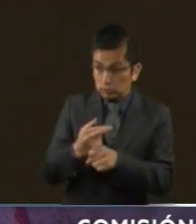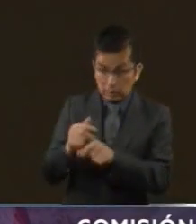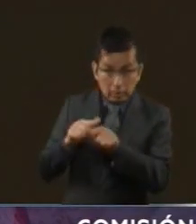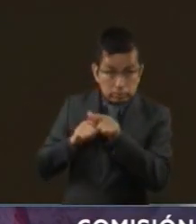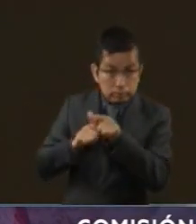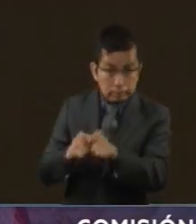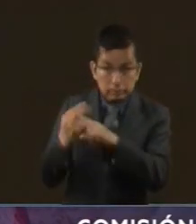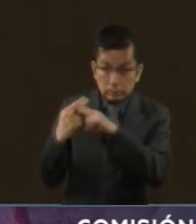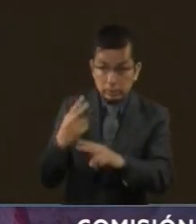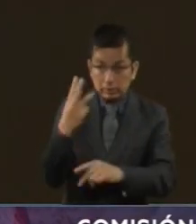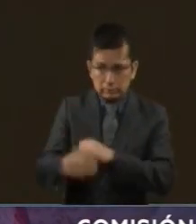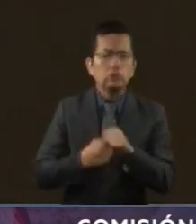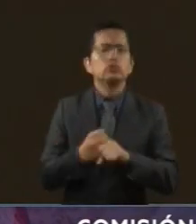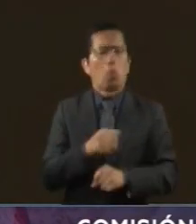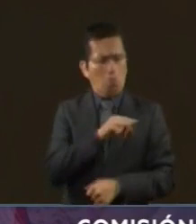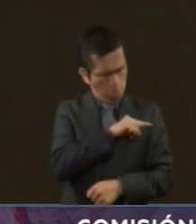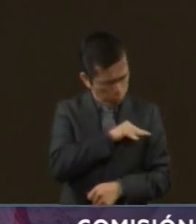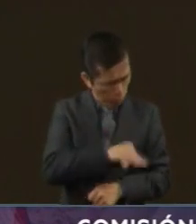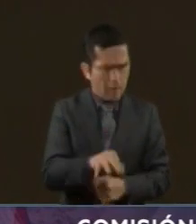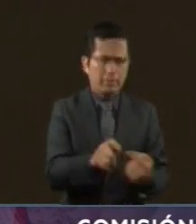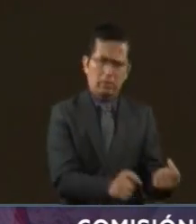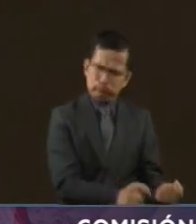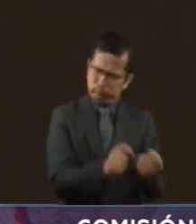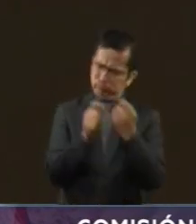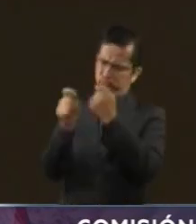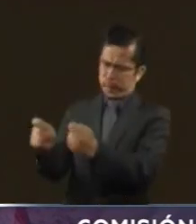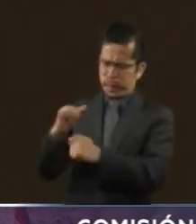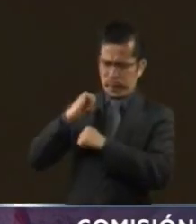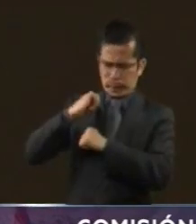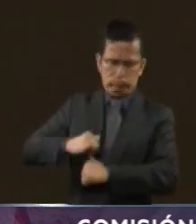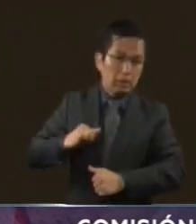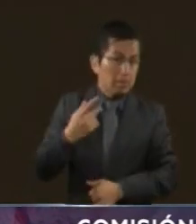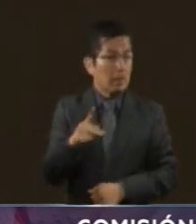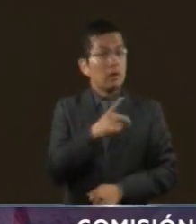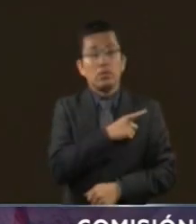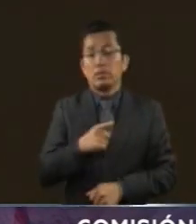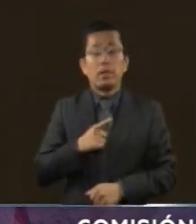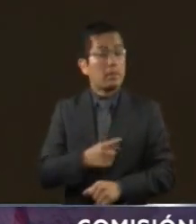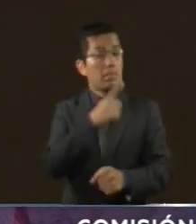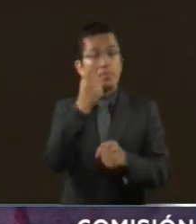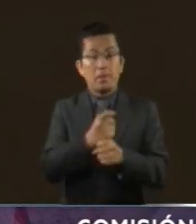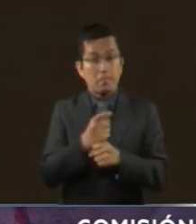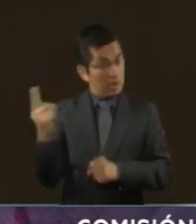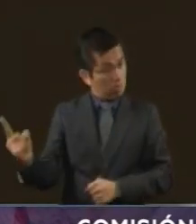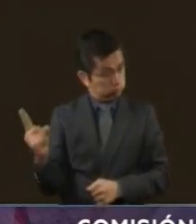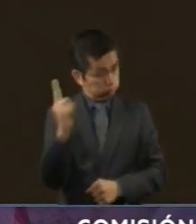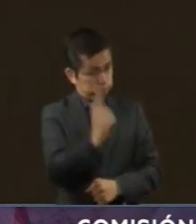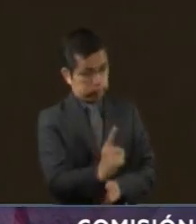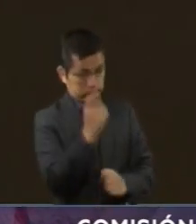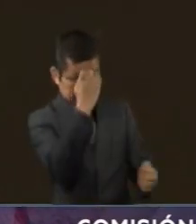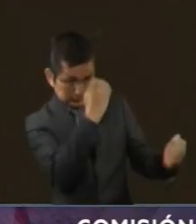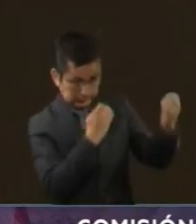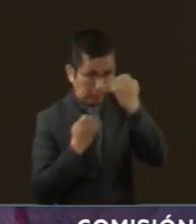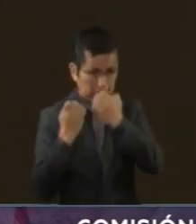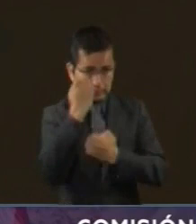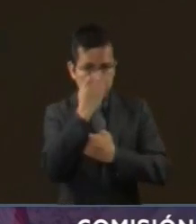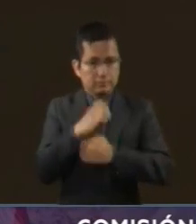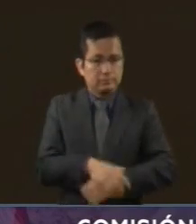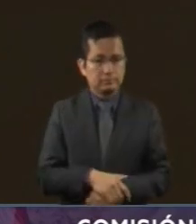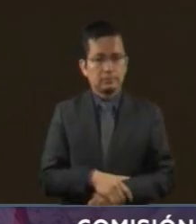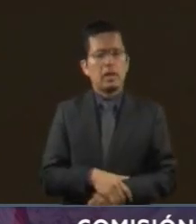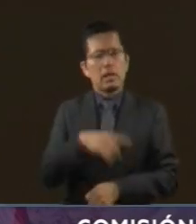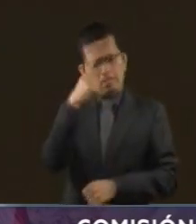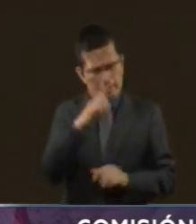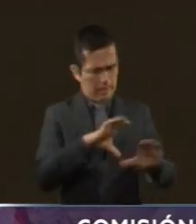3 años, tendrán derecho a obtener la titularidad siempre que aprueben un examen de evaluación. Para los colegios